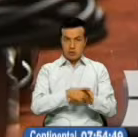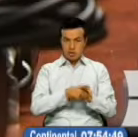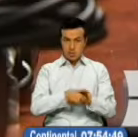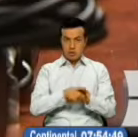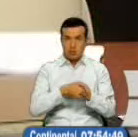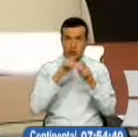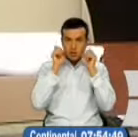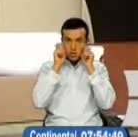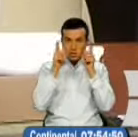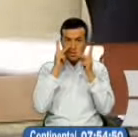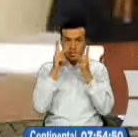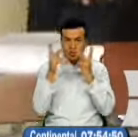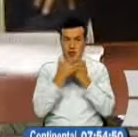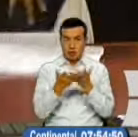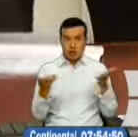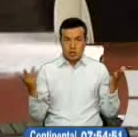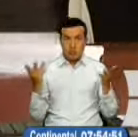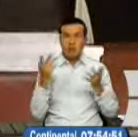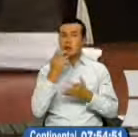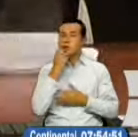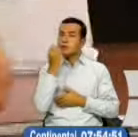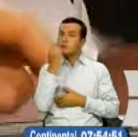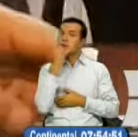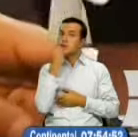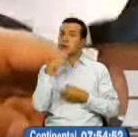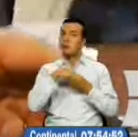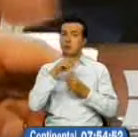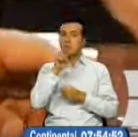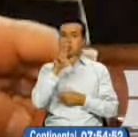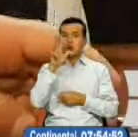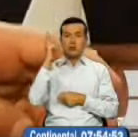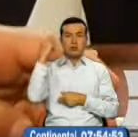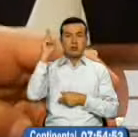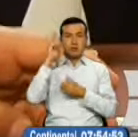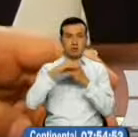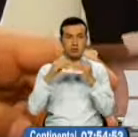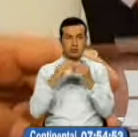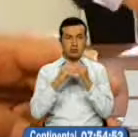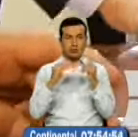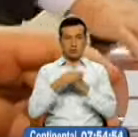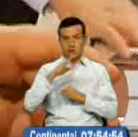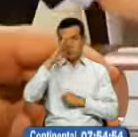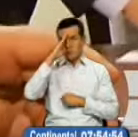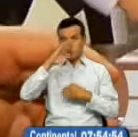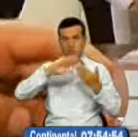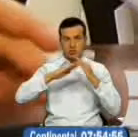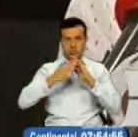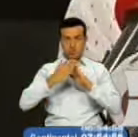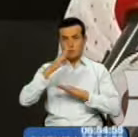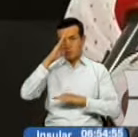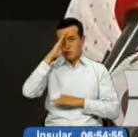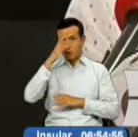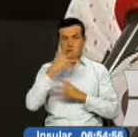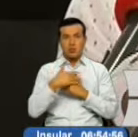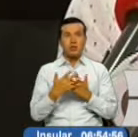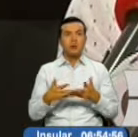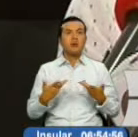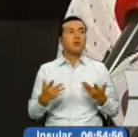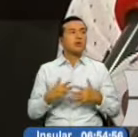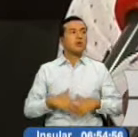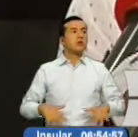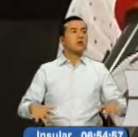y alerta de manipulación, se ahorran un promedio de 23 millones de dólares. La policía comunitaria, nuestra policía que está en